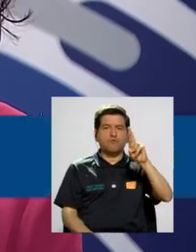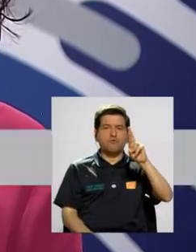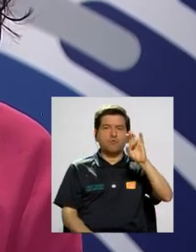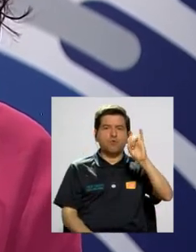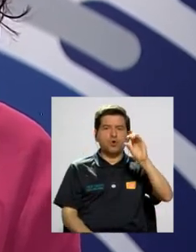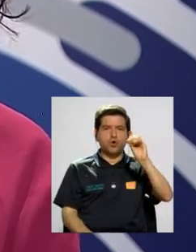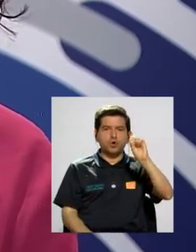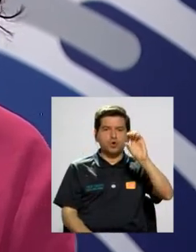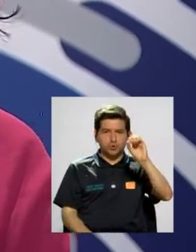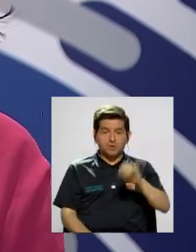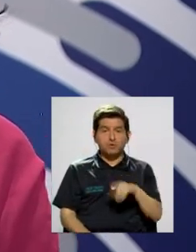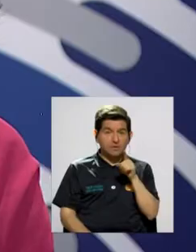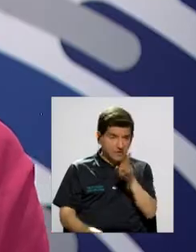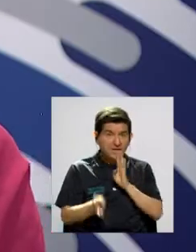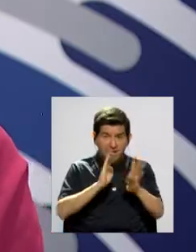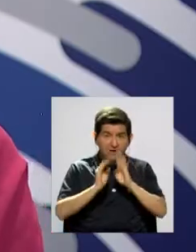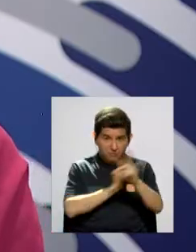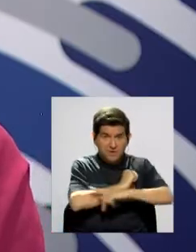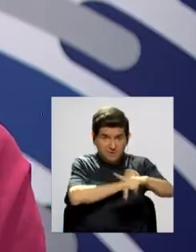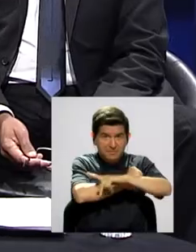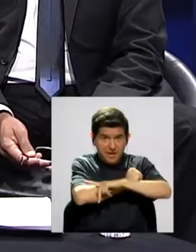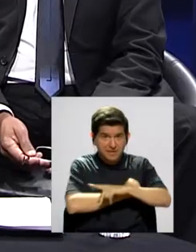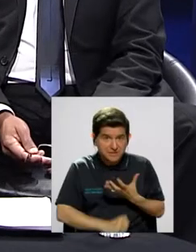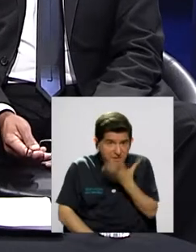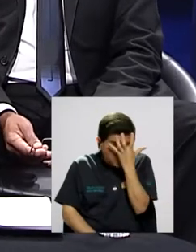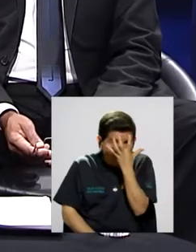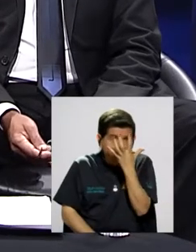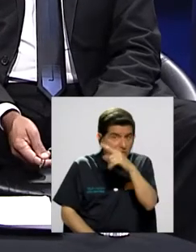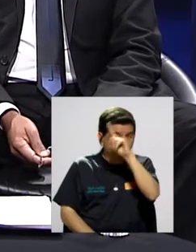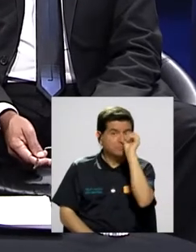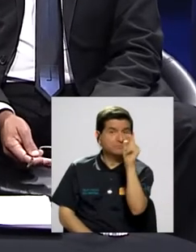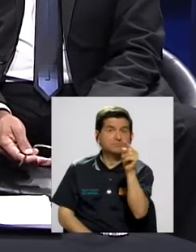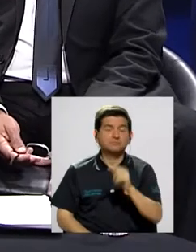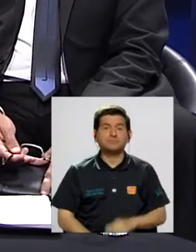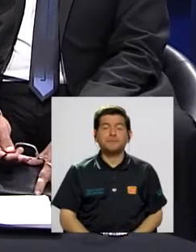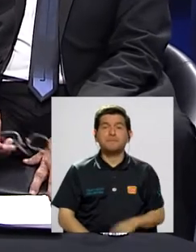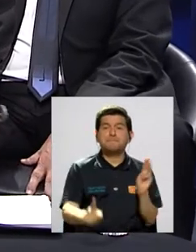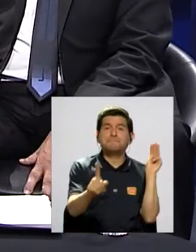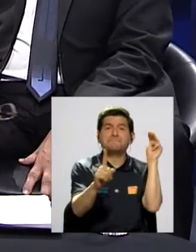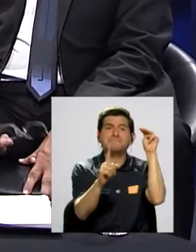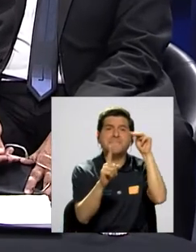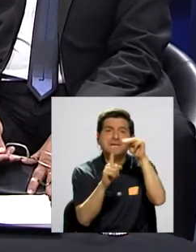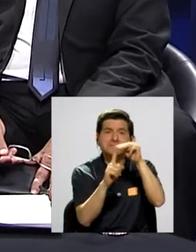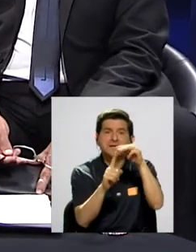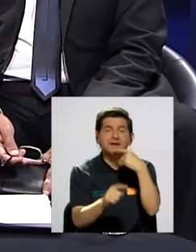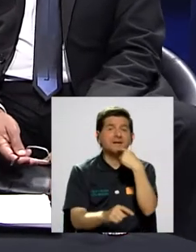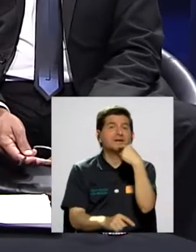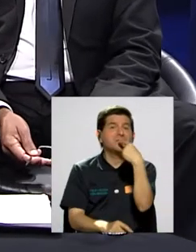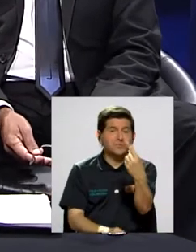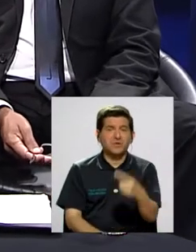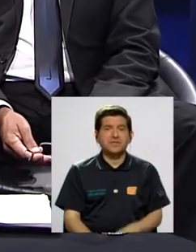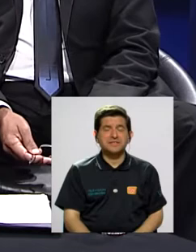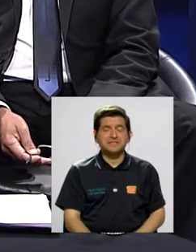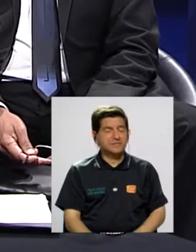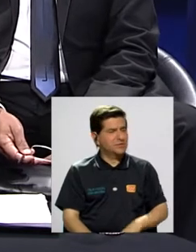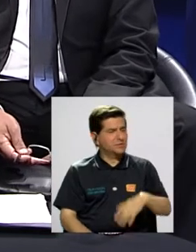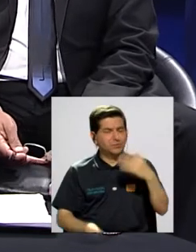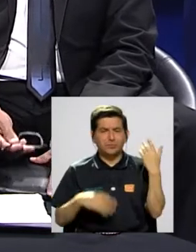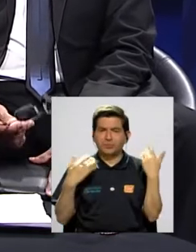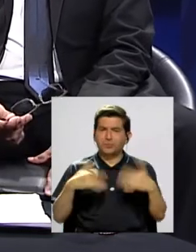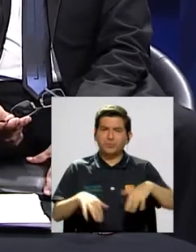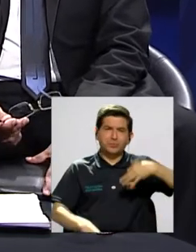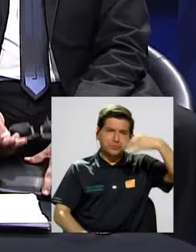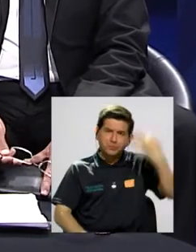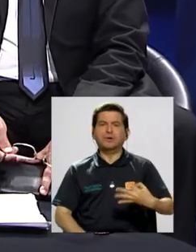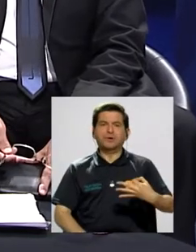solo, don Randall? Es que el mensaje es, como usted bien lo cataloga, contundente. Sí.